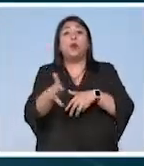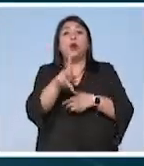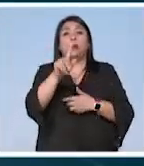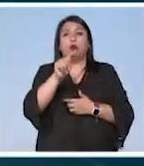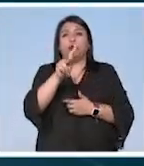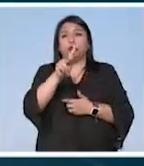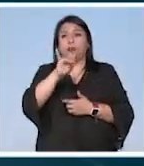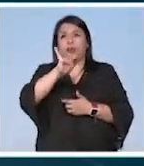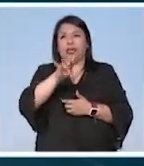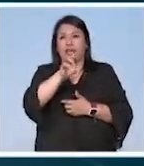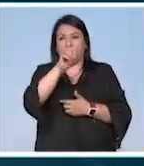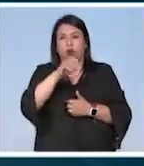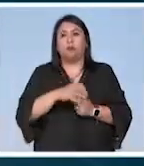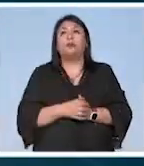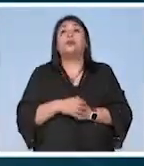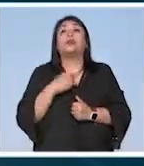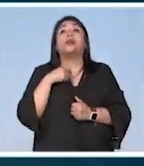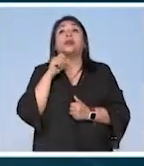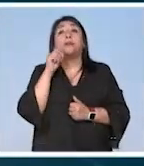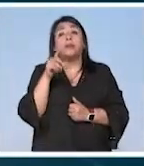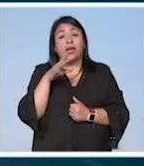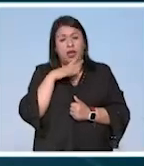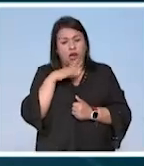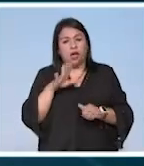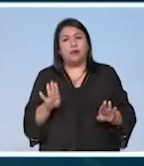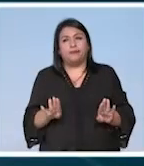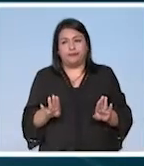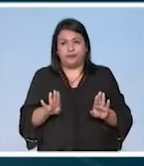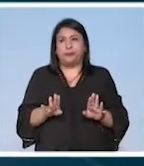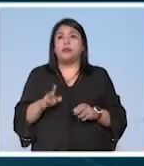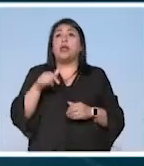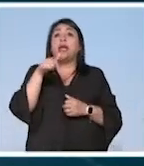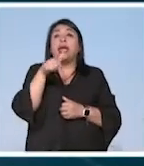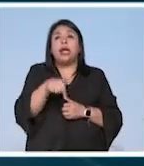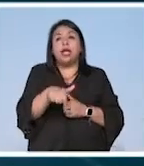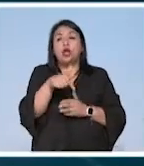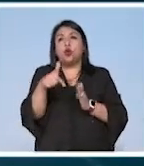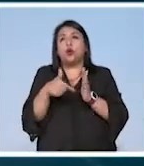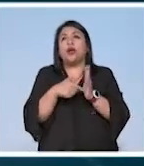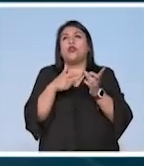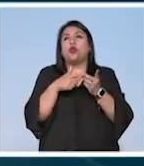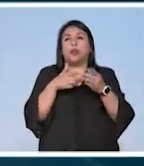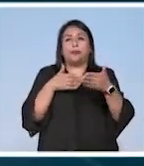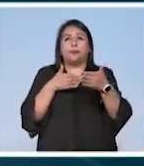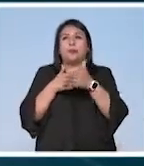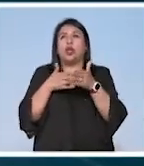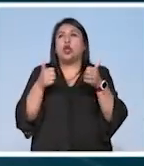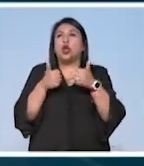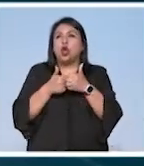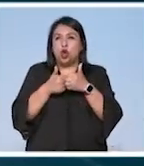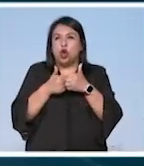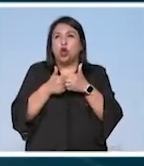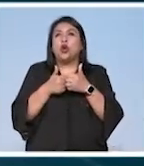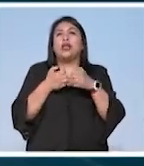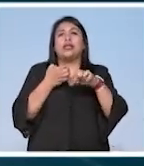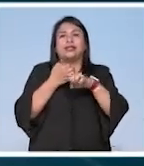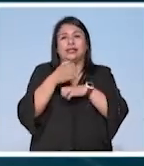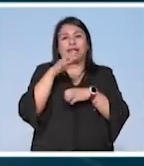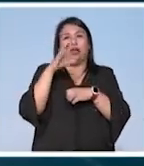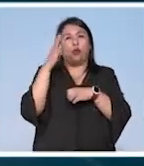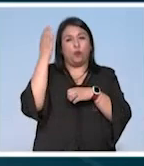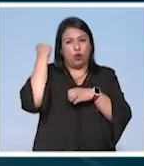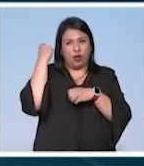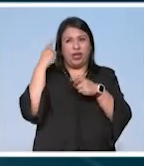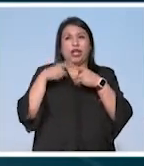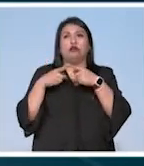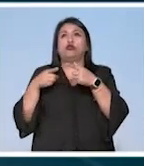Topilejo. Y también tiene una particularidad, como nos encontramos limitando con el estado de Morelos